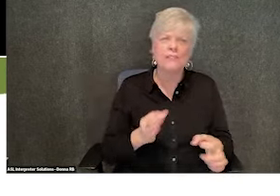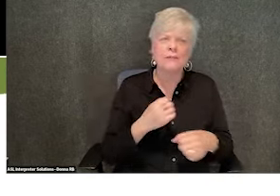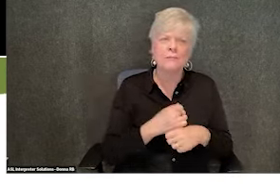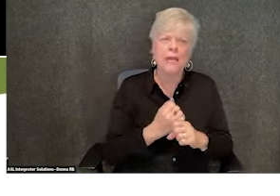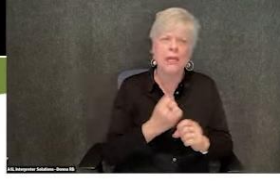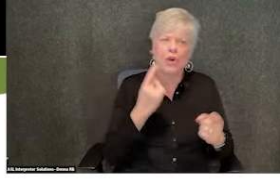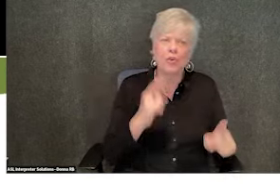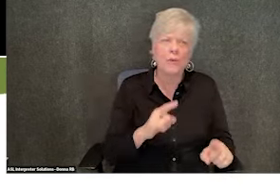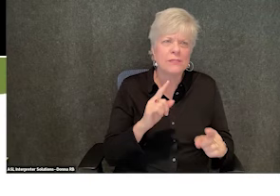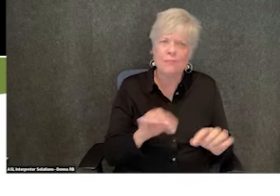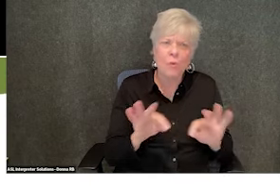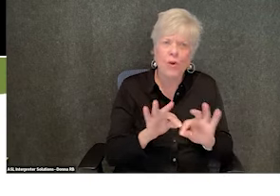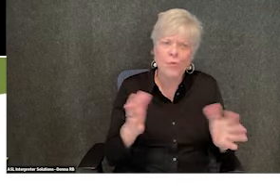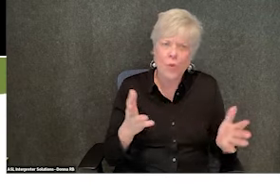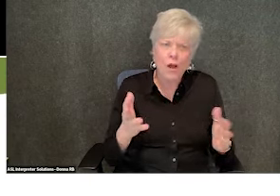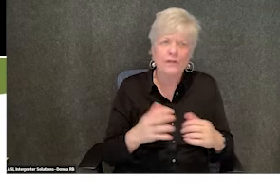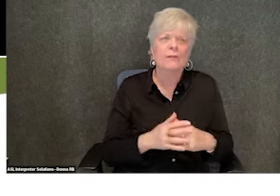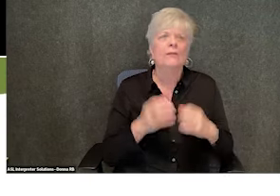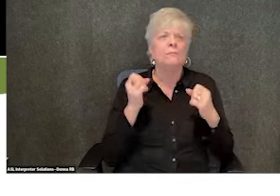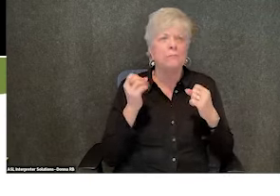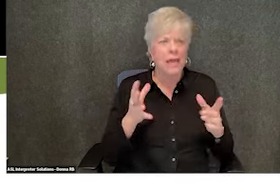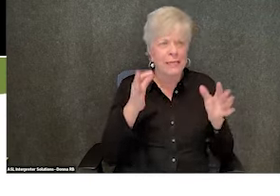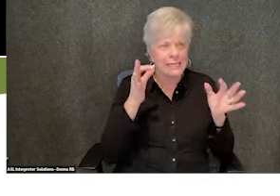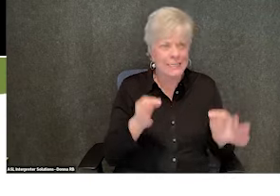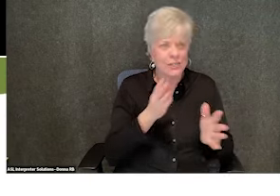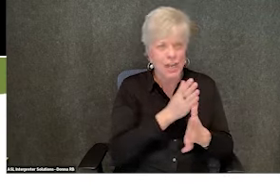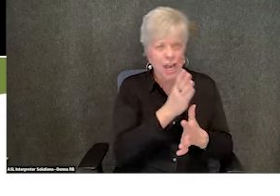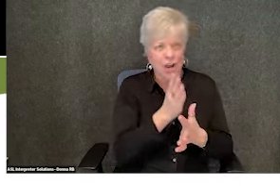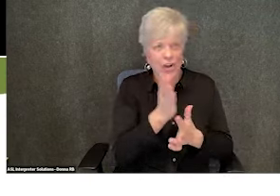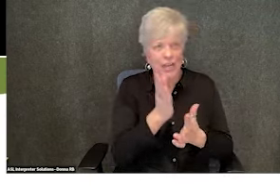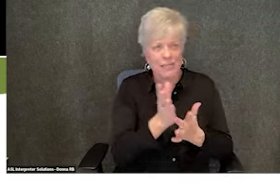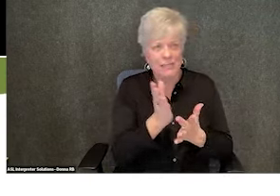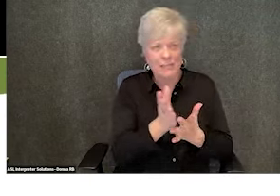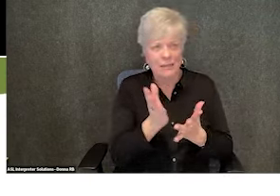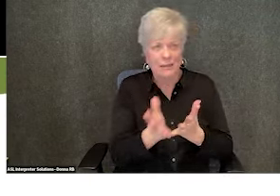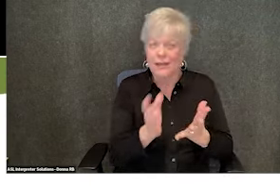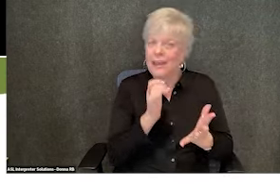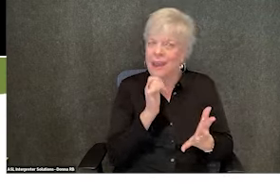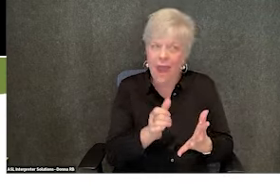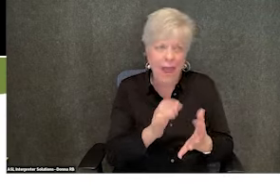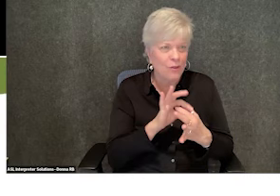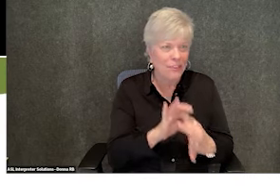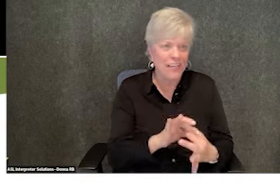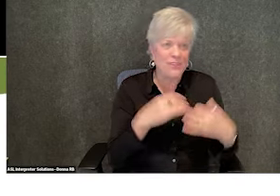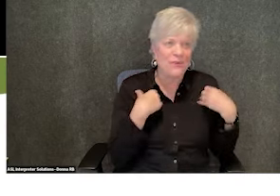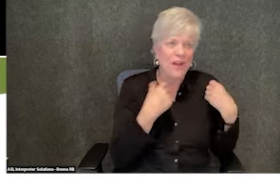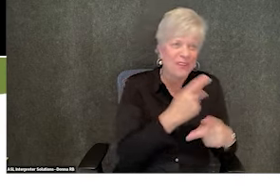Creo que una de las cosas importantes sobre los acuerdos de toma de decisiones